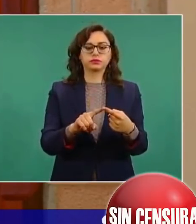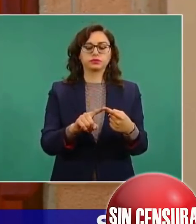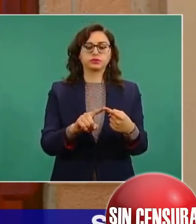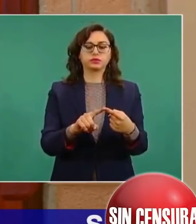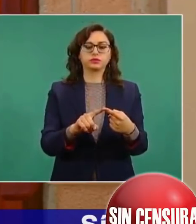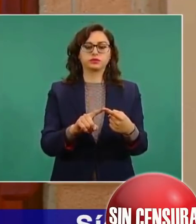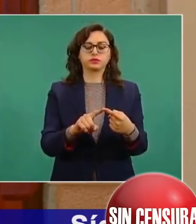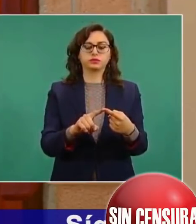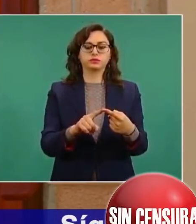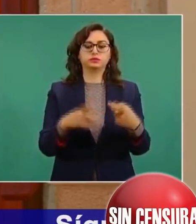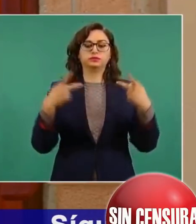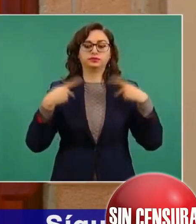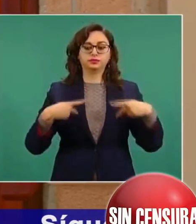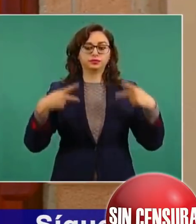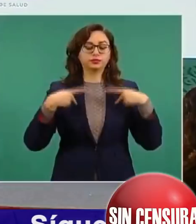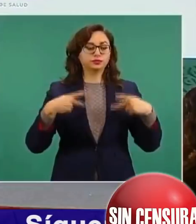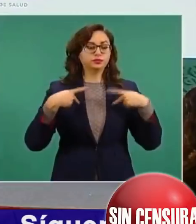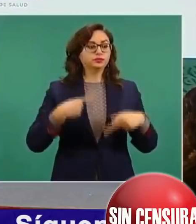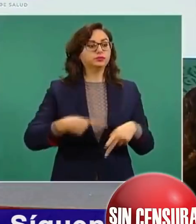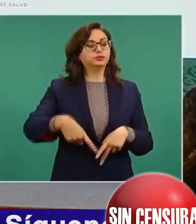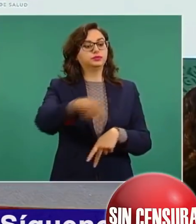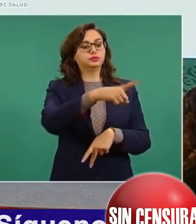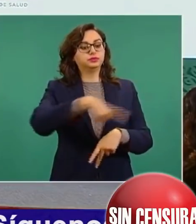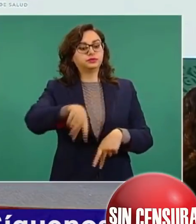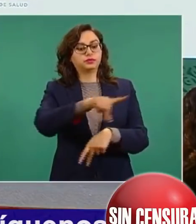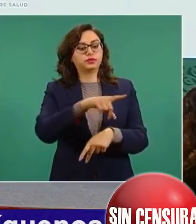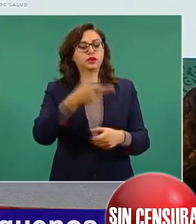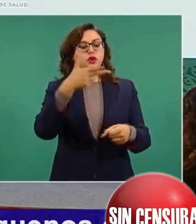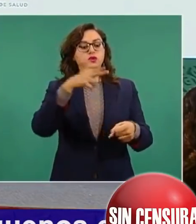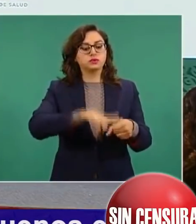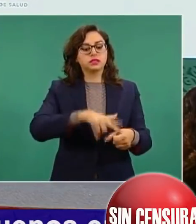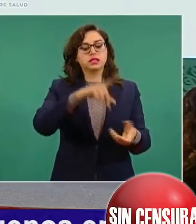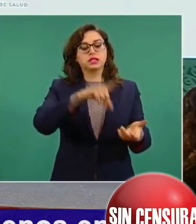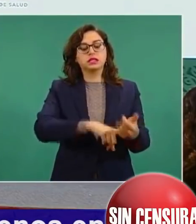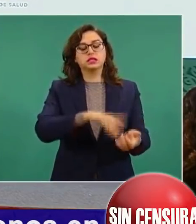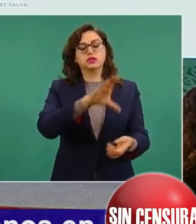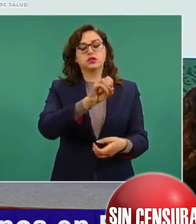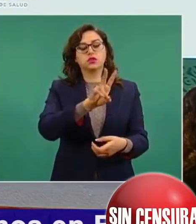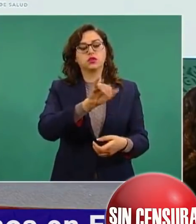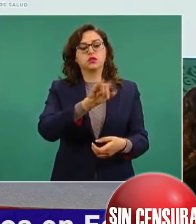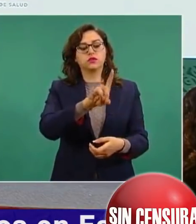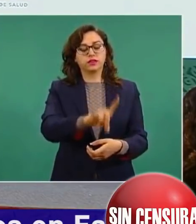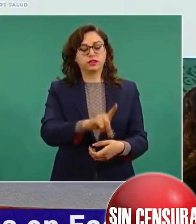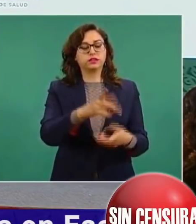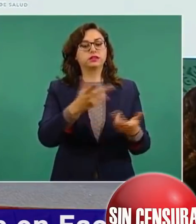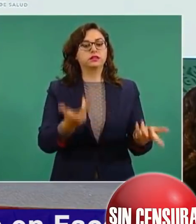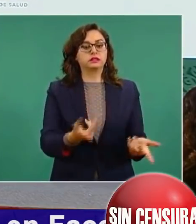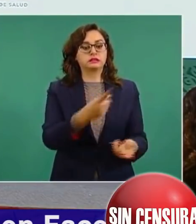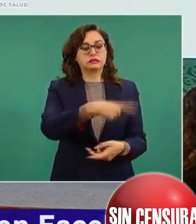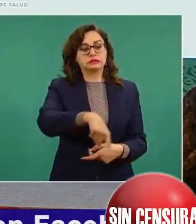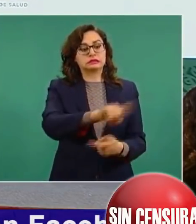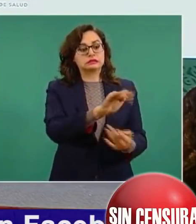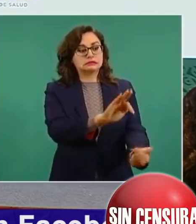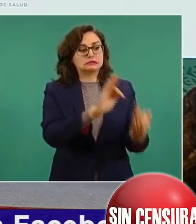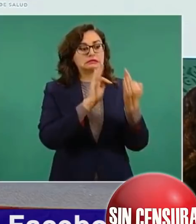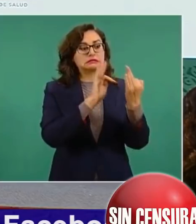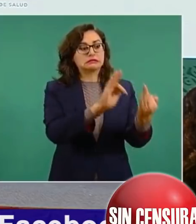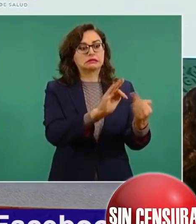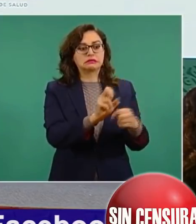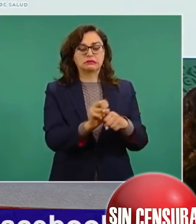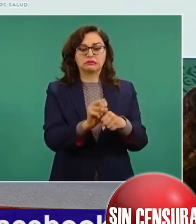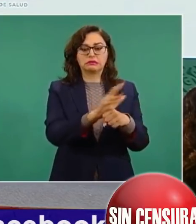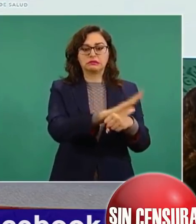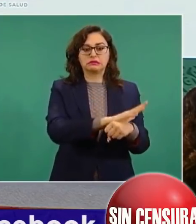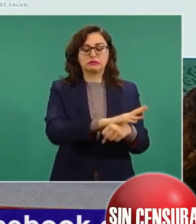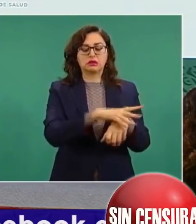vacunar a quienes nos protegen, los miembros del personal de salud de primera línea. Esto lo hemos destacado,